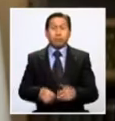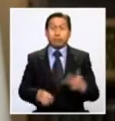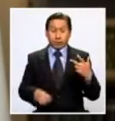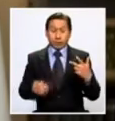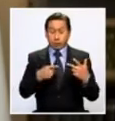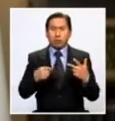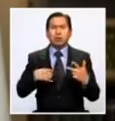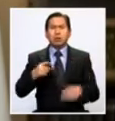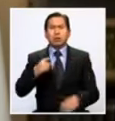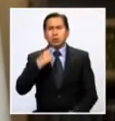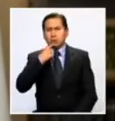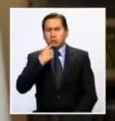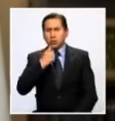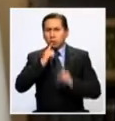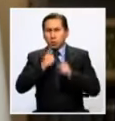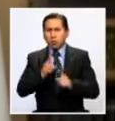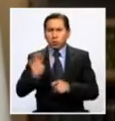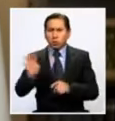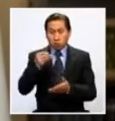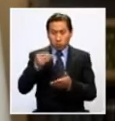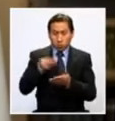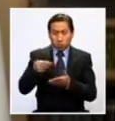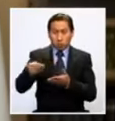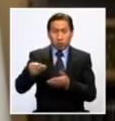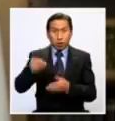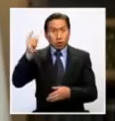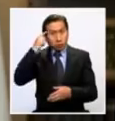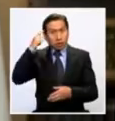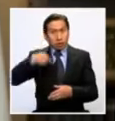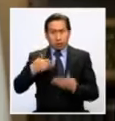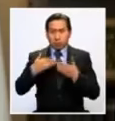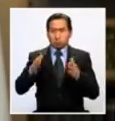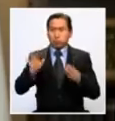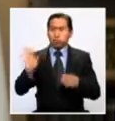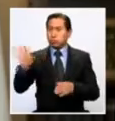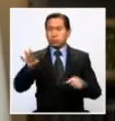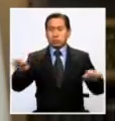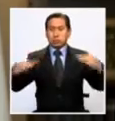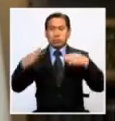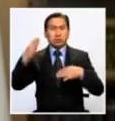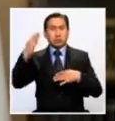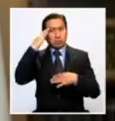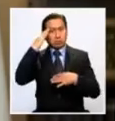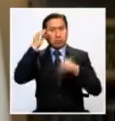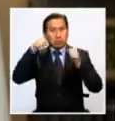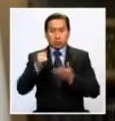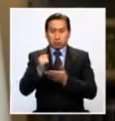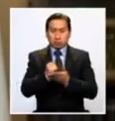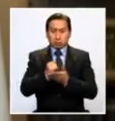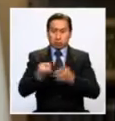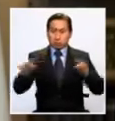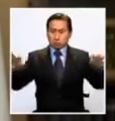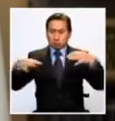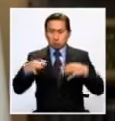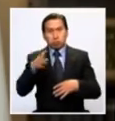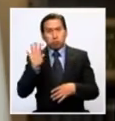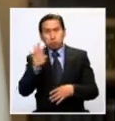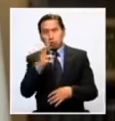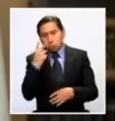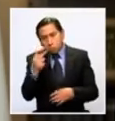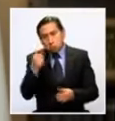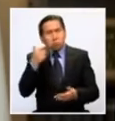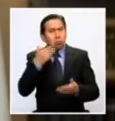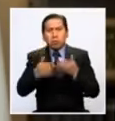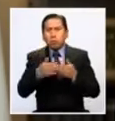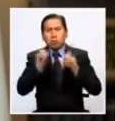he ordenado también que toda compra de mi gobierno sea pública y se pueda consultar por redes de parte de cualquier